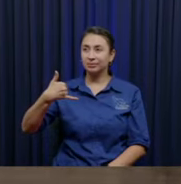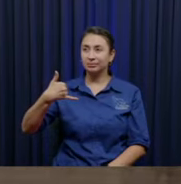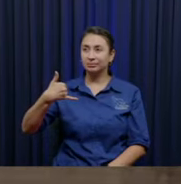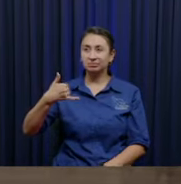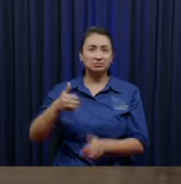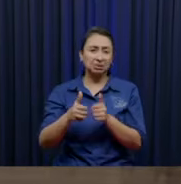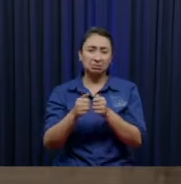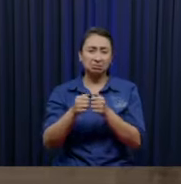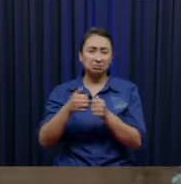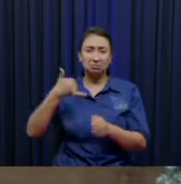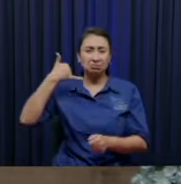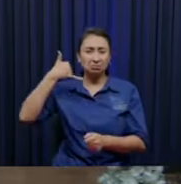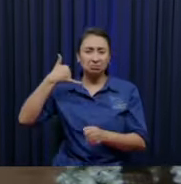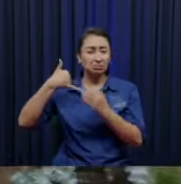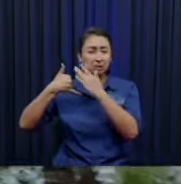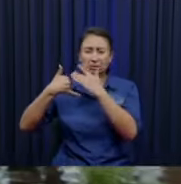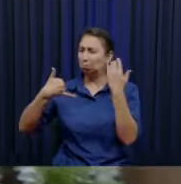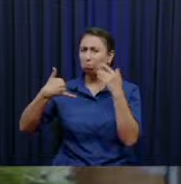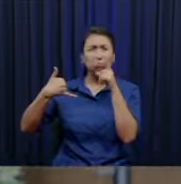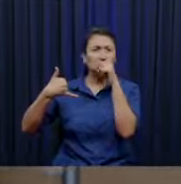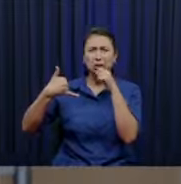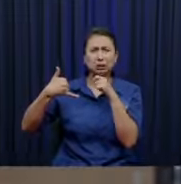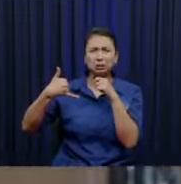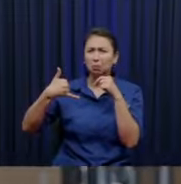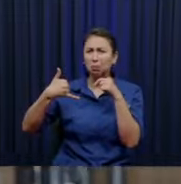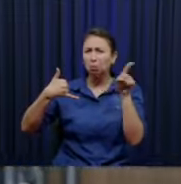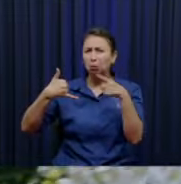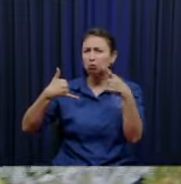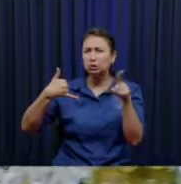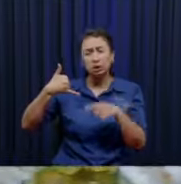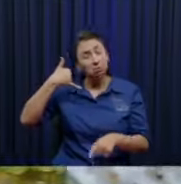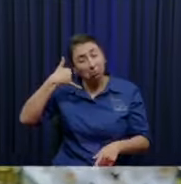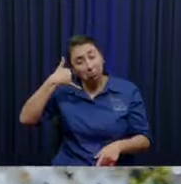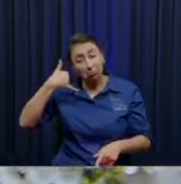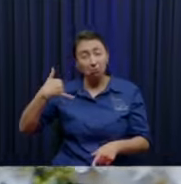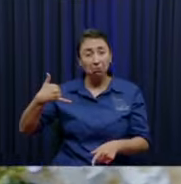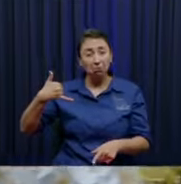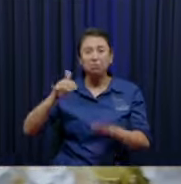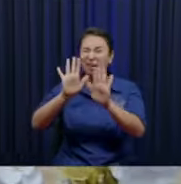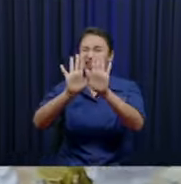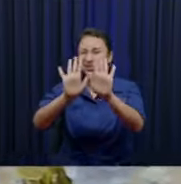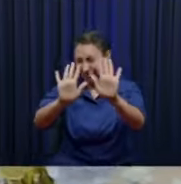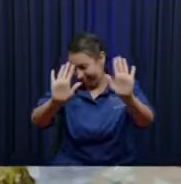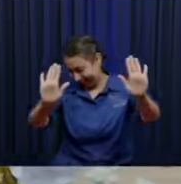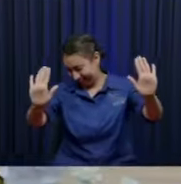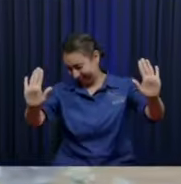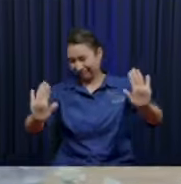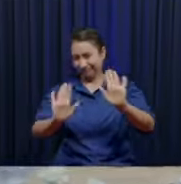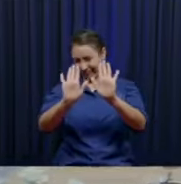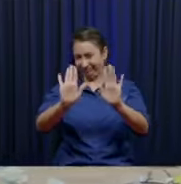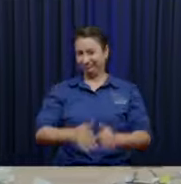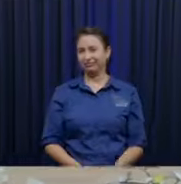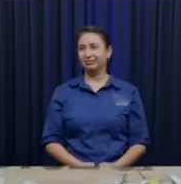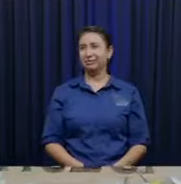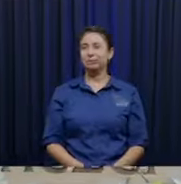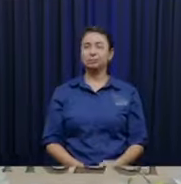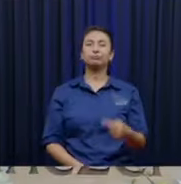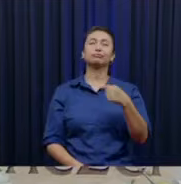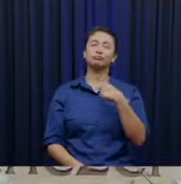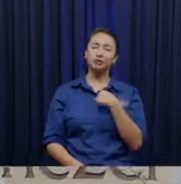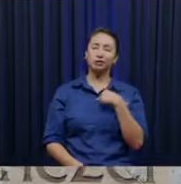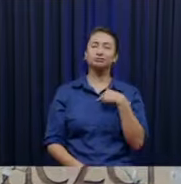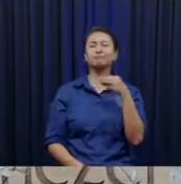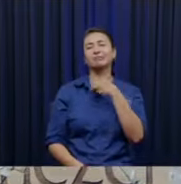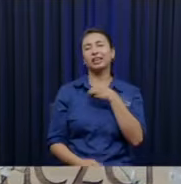¿Con qué razón no me alcanza el tiempo para predicar? ¿Ah? Pero lo que le estoy tratando de decir, ahorita lo va a arreglar aquel. Lo que le estoy tratando de